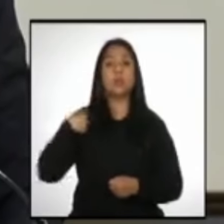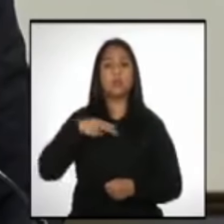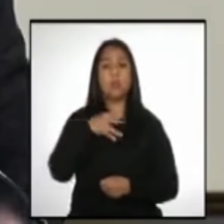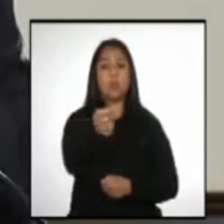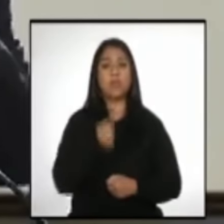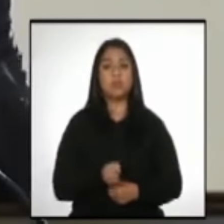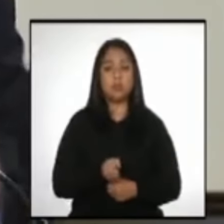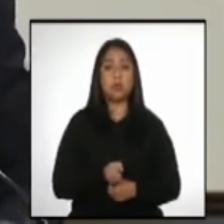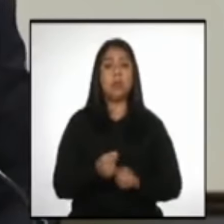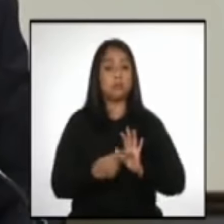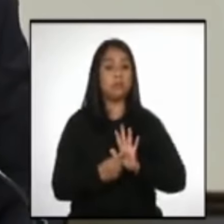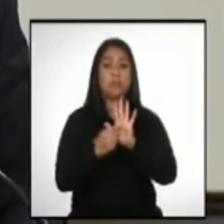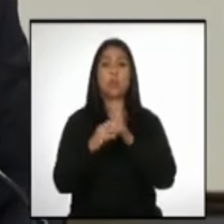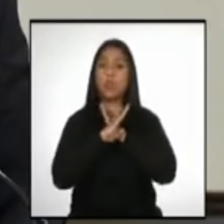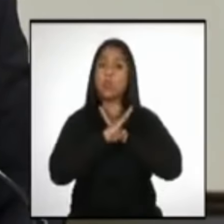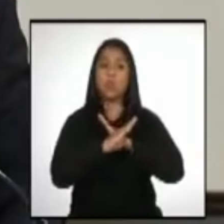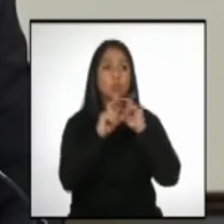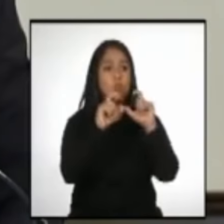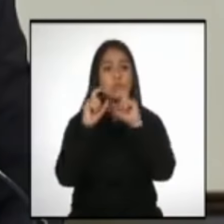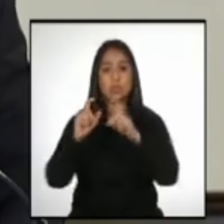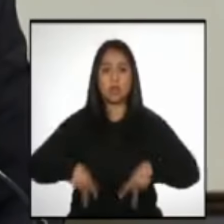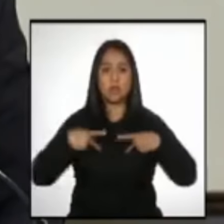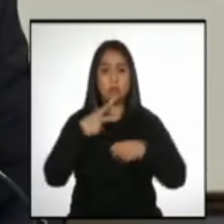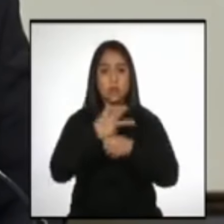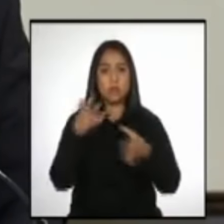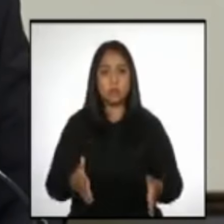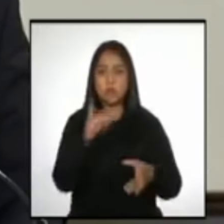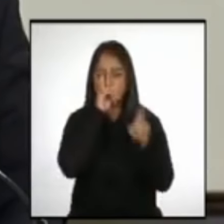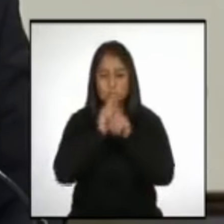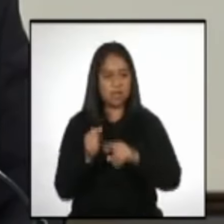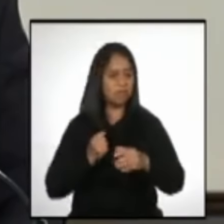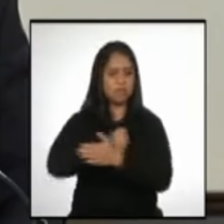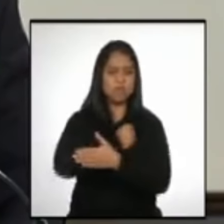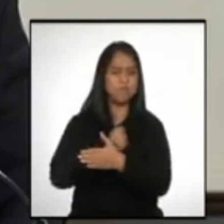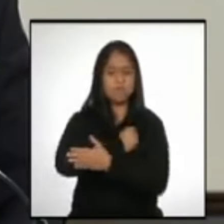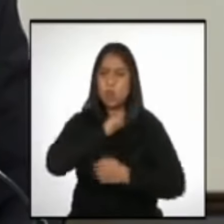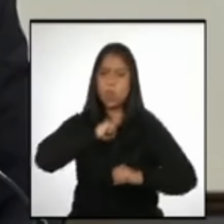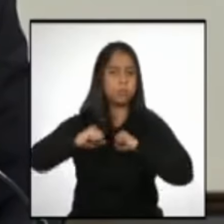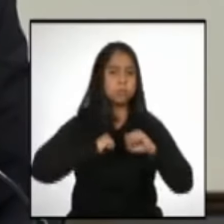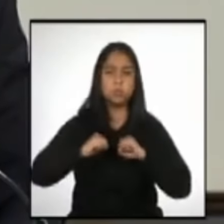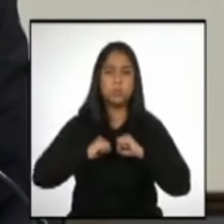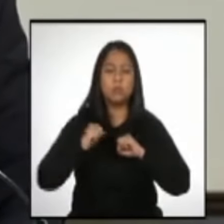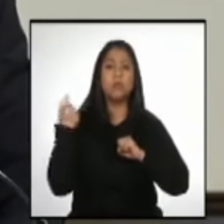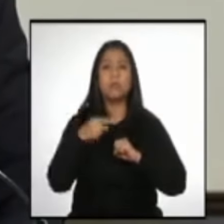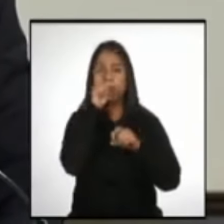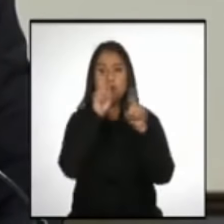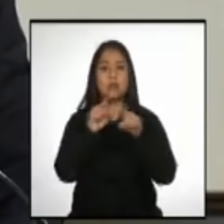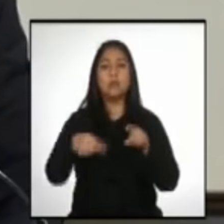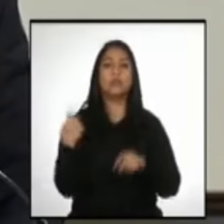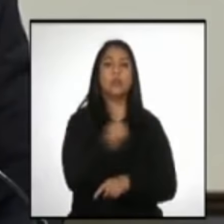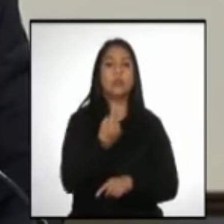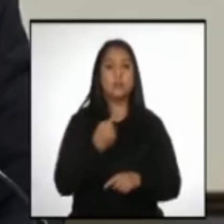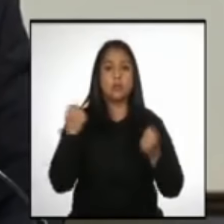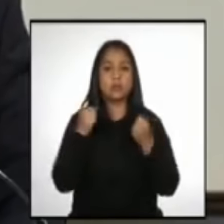obligaciones, preservar la vida de los guatemaltecos y luchar a brazo partido, porque juntos hagamos la construcción de esa